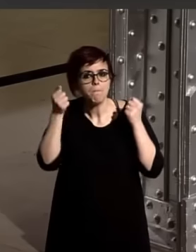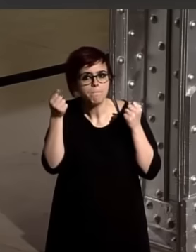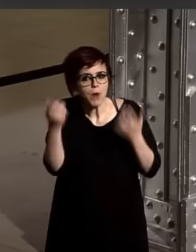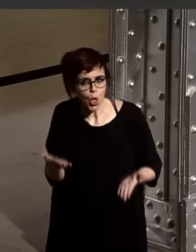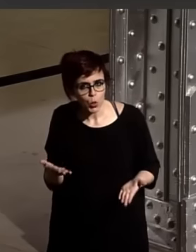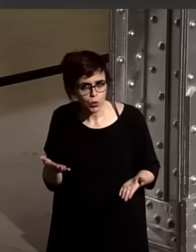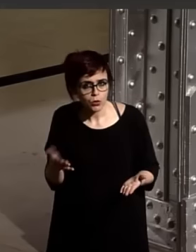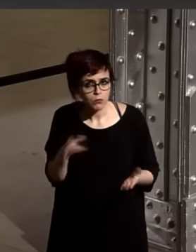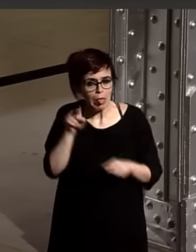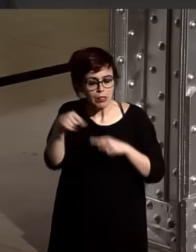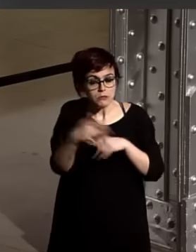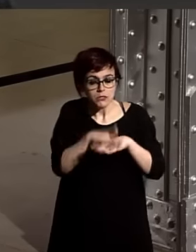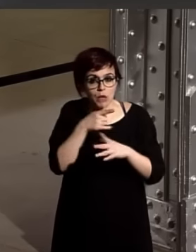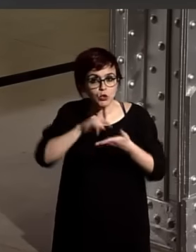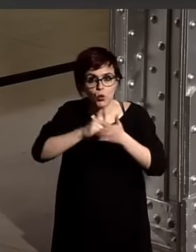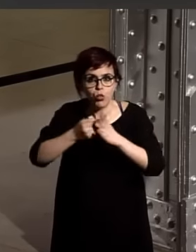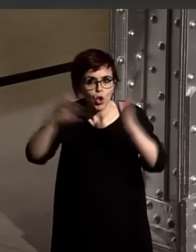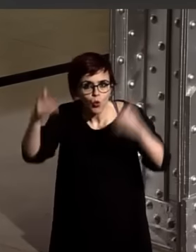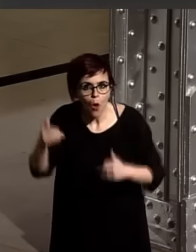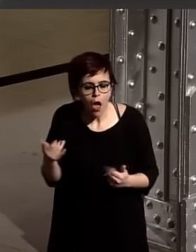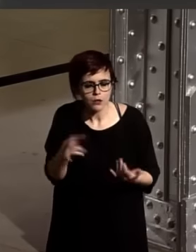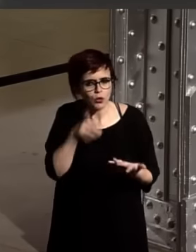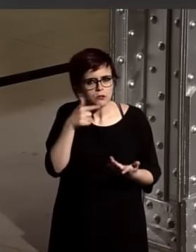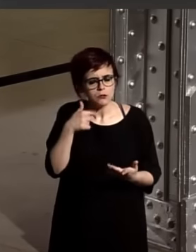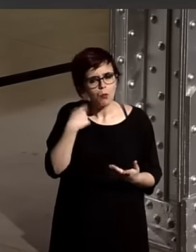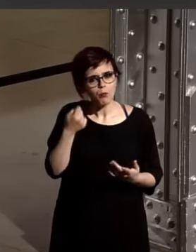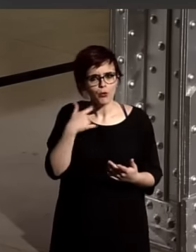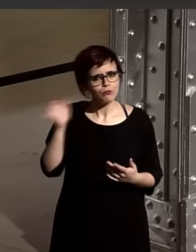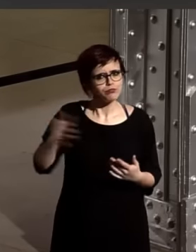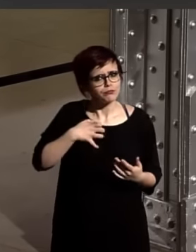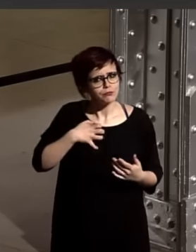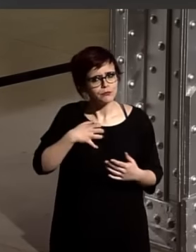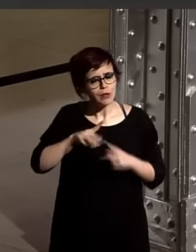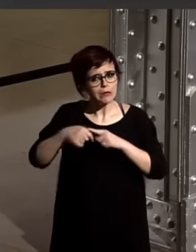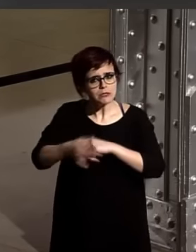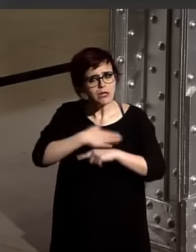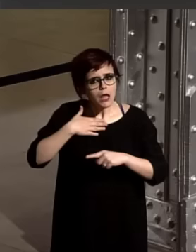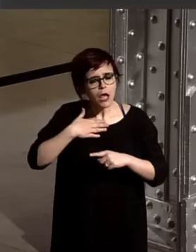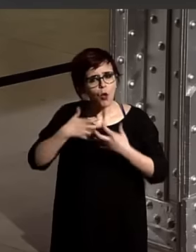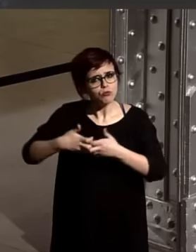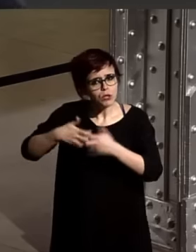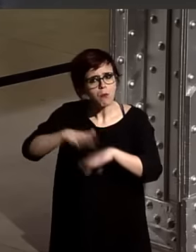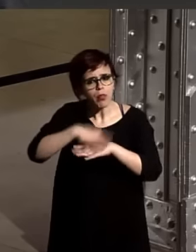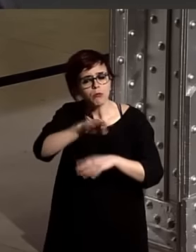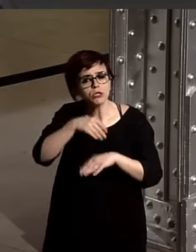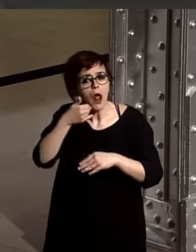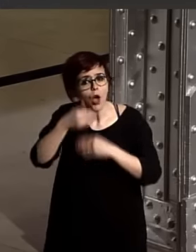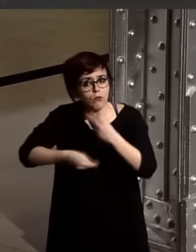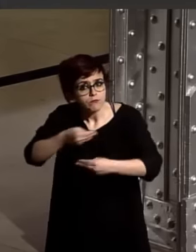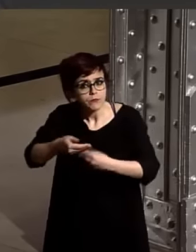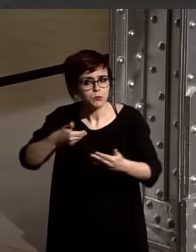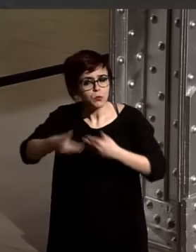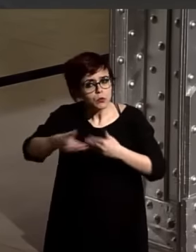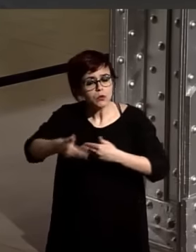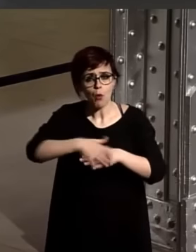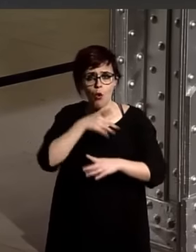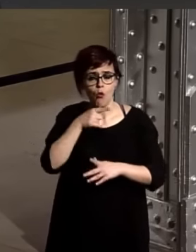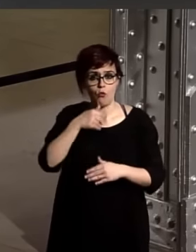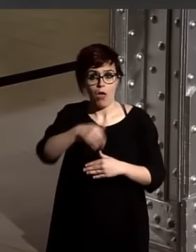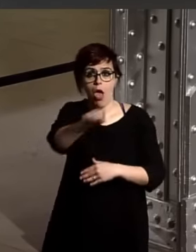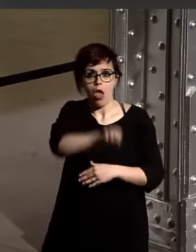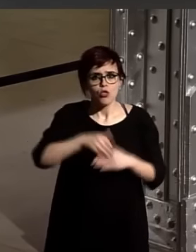el momento y que no podamos hacer nada para evitarlo no y yo creo que por supuesto que podemos hacer algo y yo creo que lo veremos en los años eh que vienen